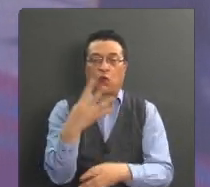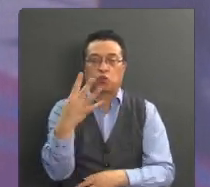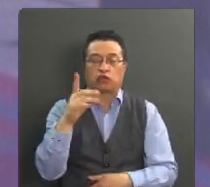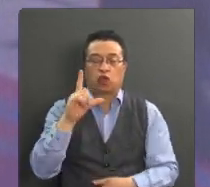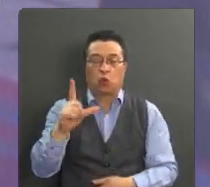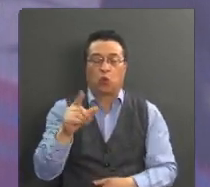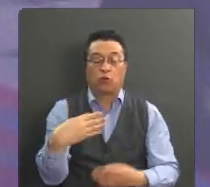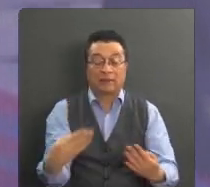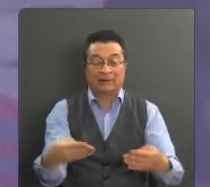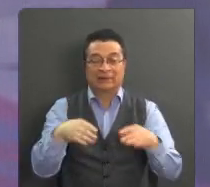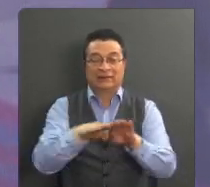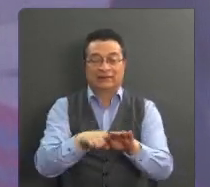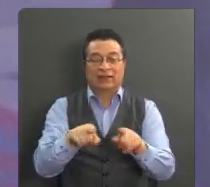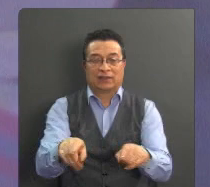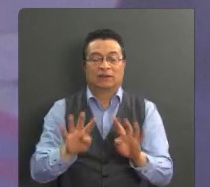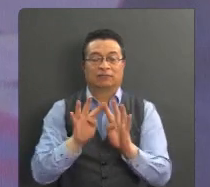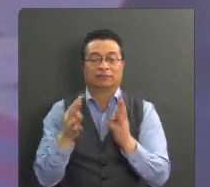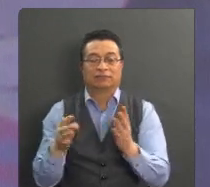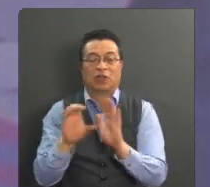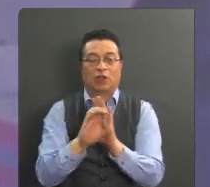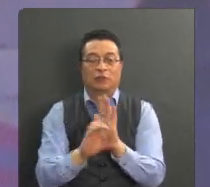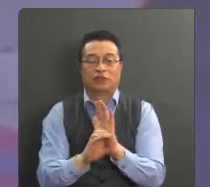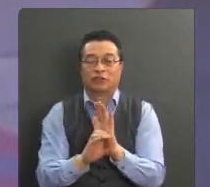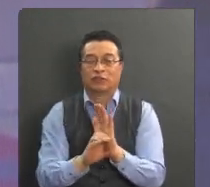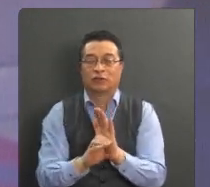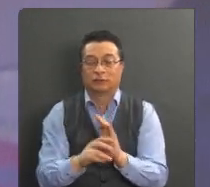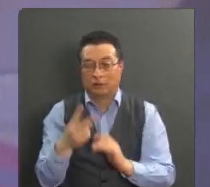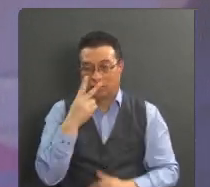de cierre de la convención. La nota de Diego Quesada.